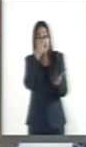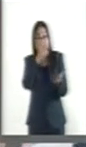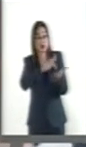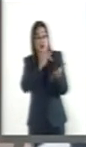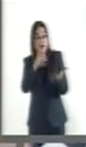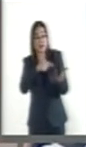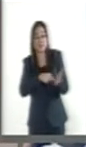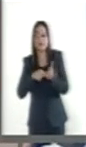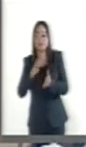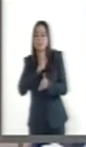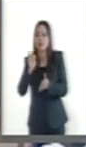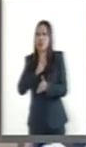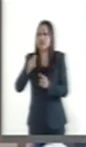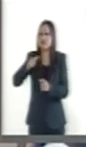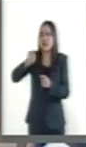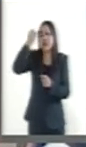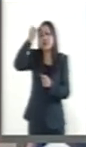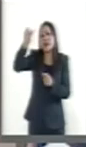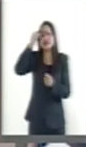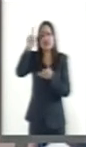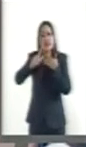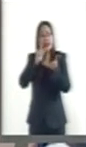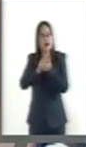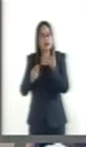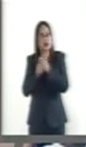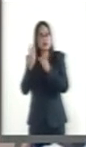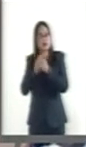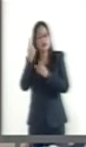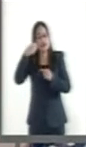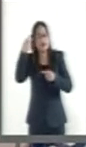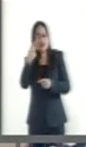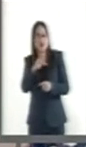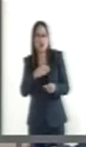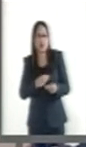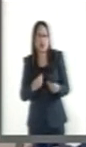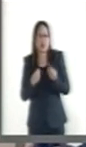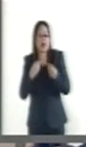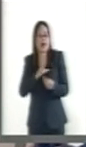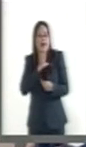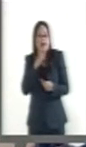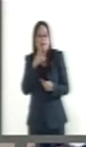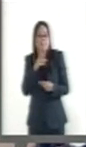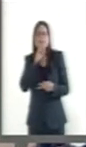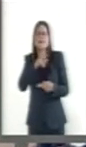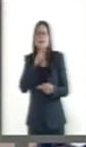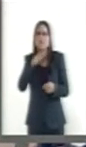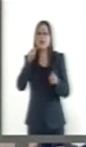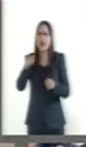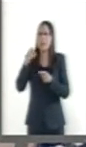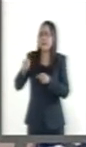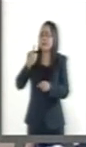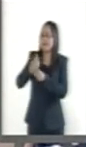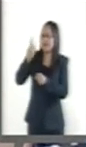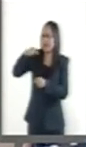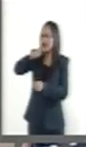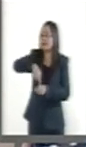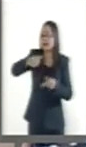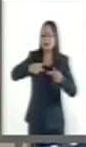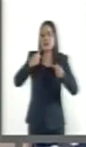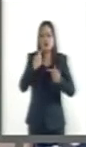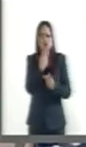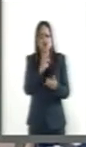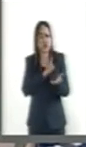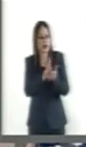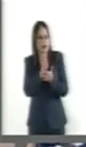desarrollar políticas y acciones para elevar la calidad de vida y garantizar las oportunidades y libertades de las personas que